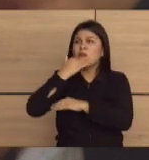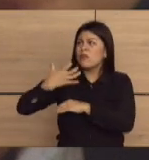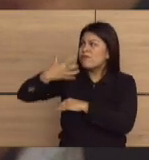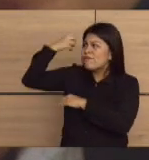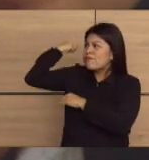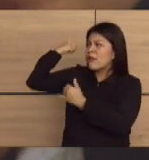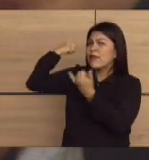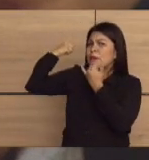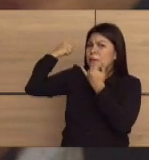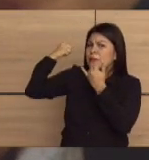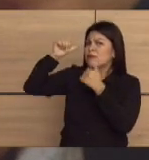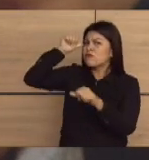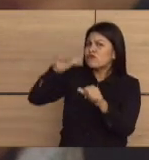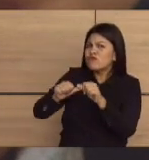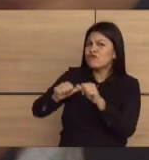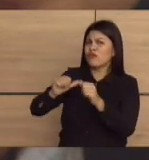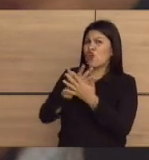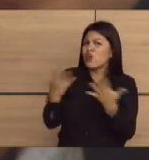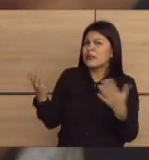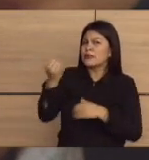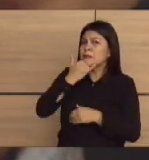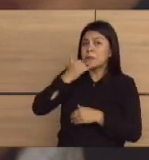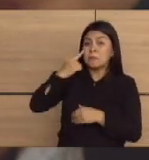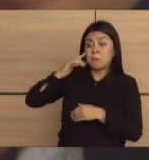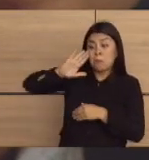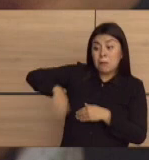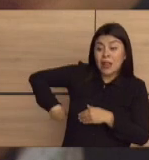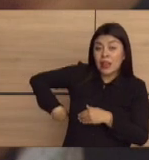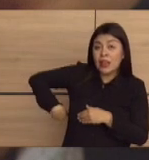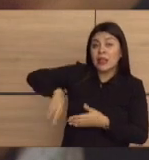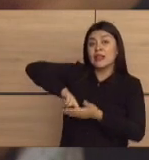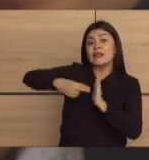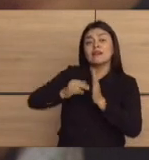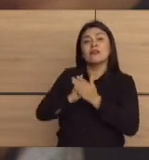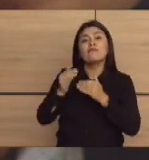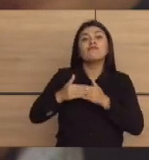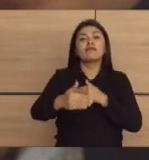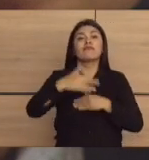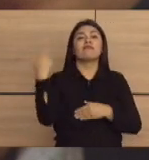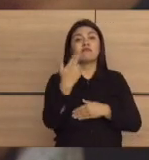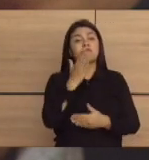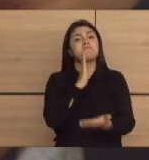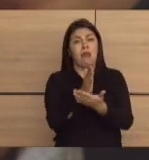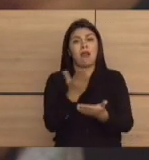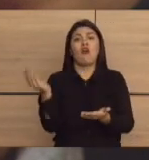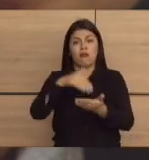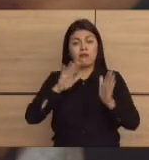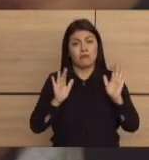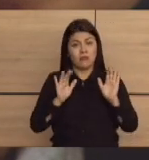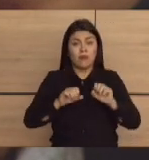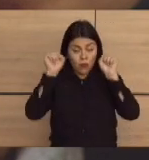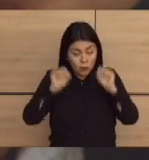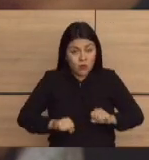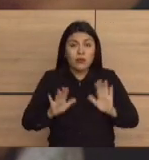su memoria es un país que puede estar condenado o a repetirla, o lo que es aún